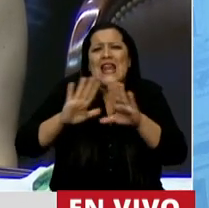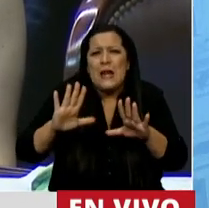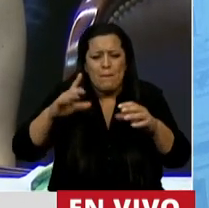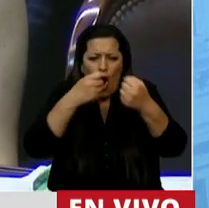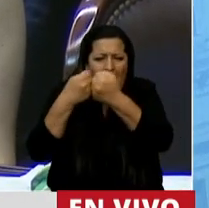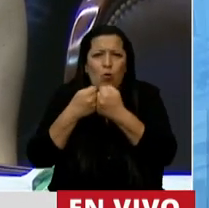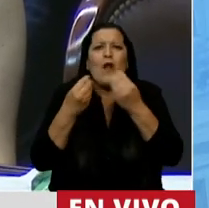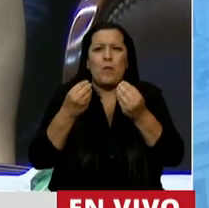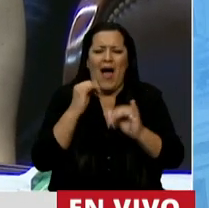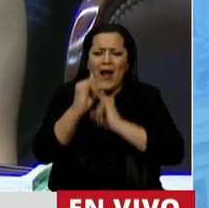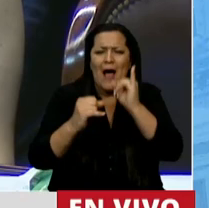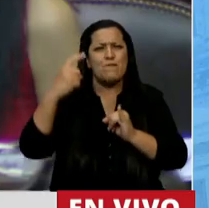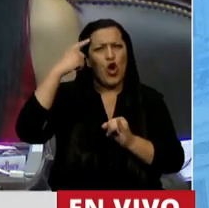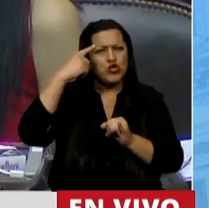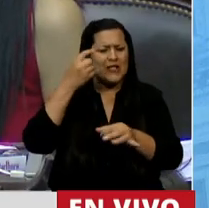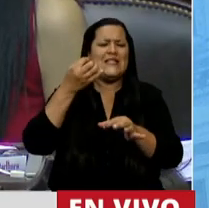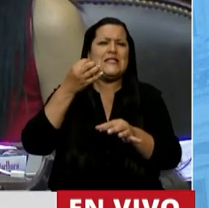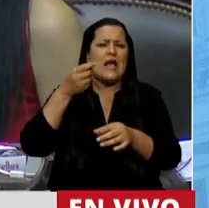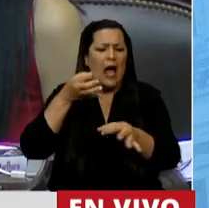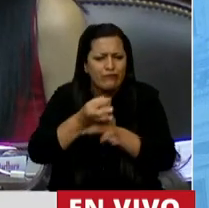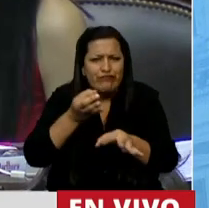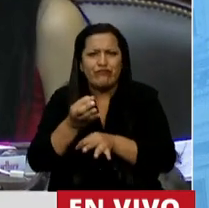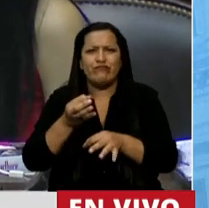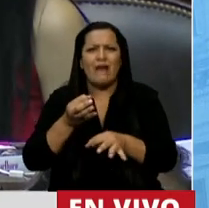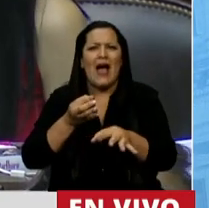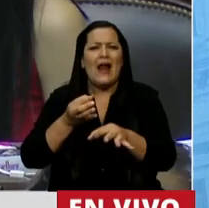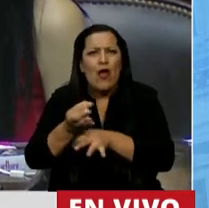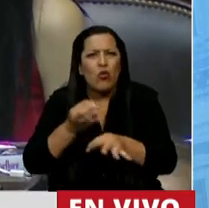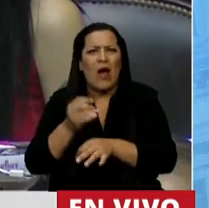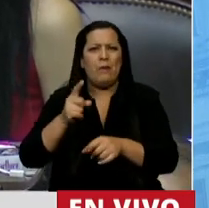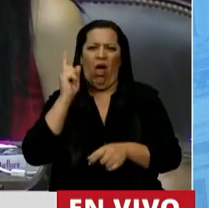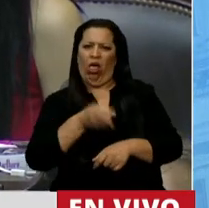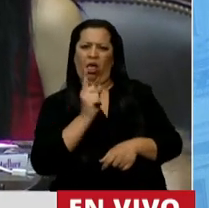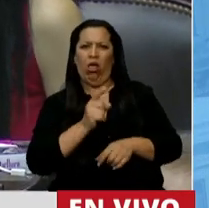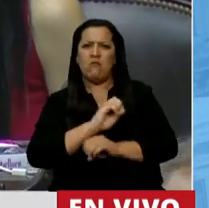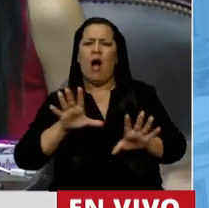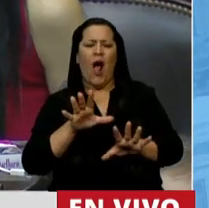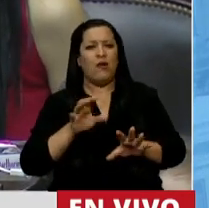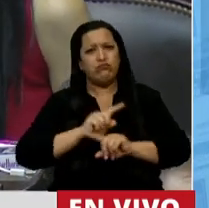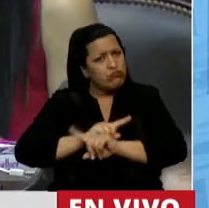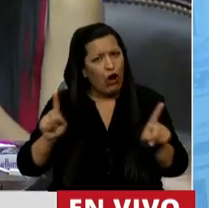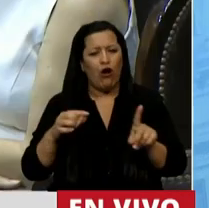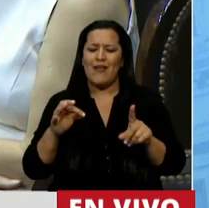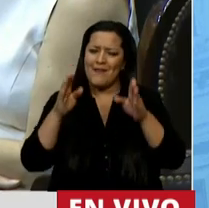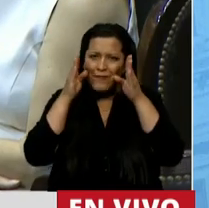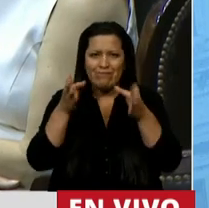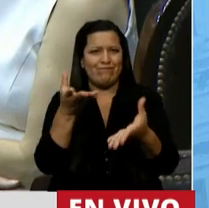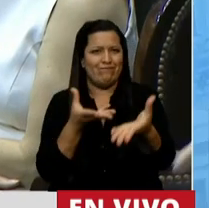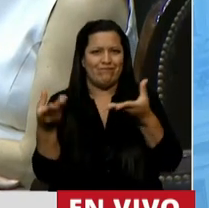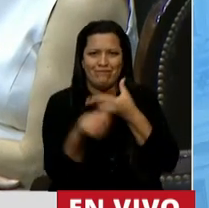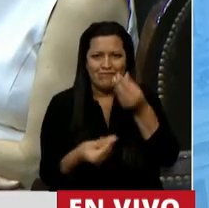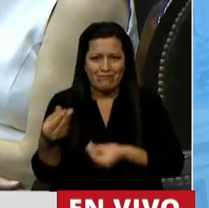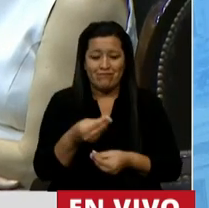concienticemos, para que eduquemos y para que no criminalicemos. Señor presidente, en mi